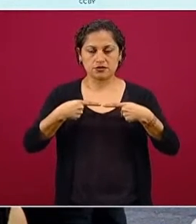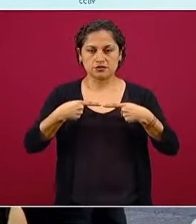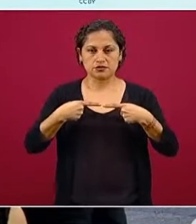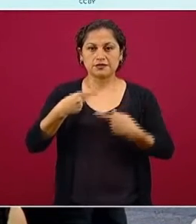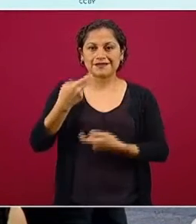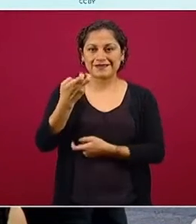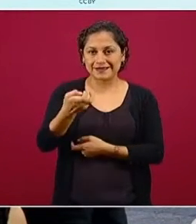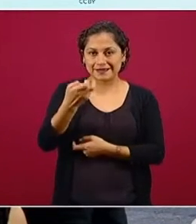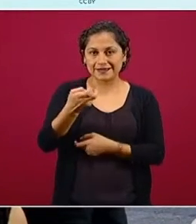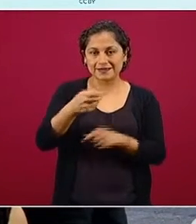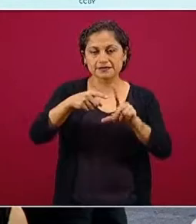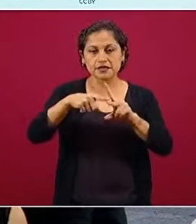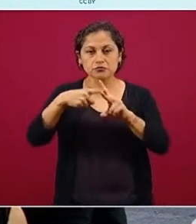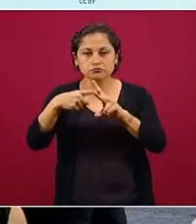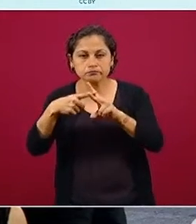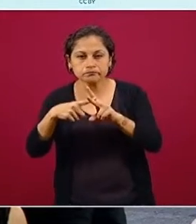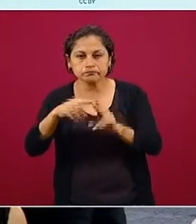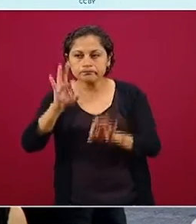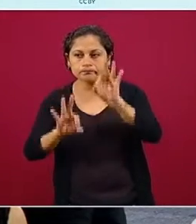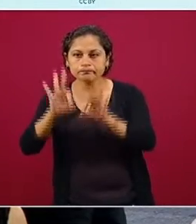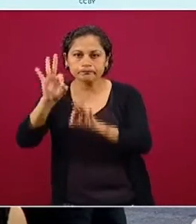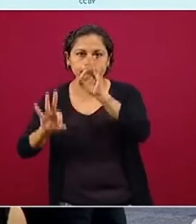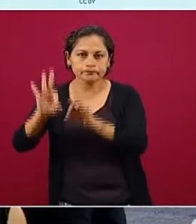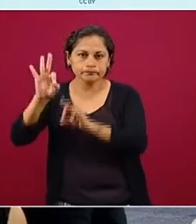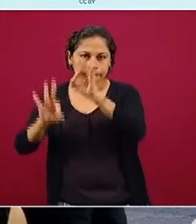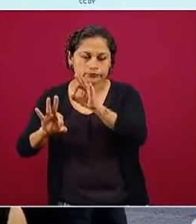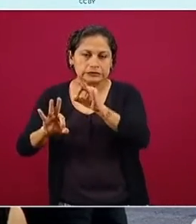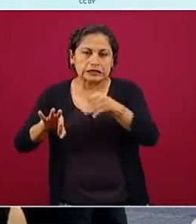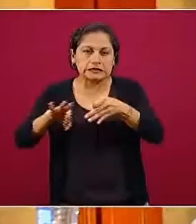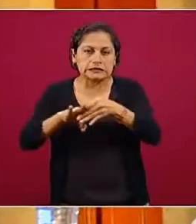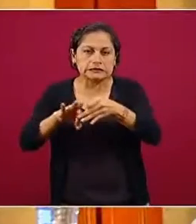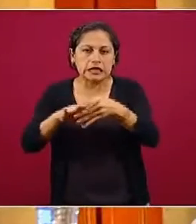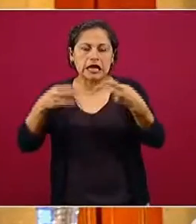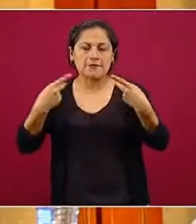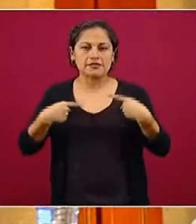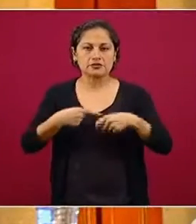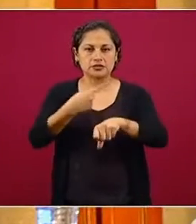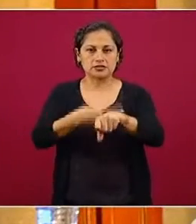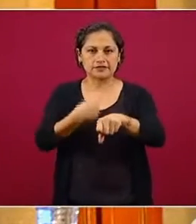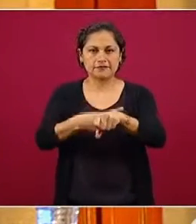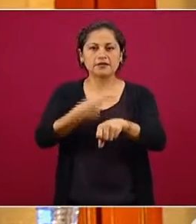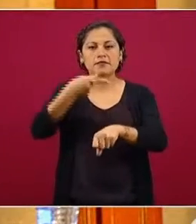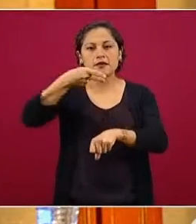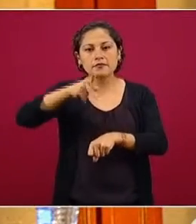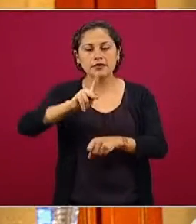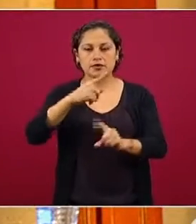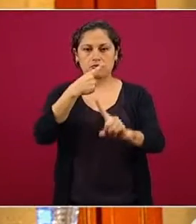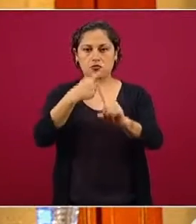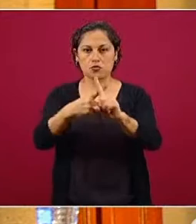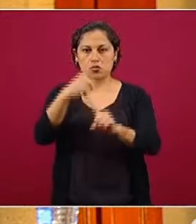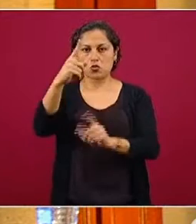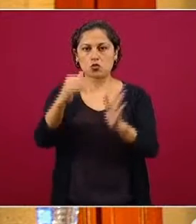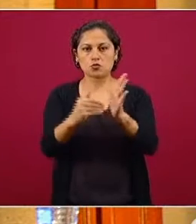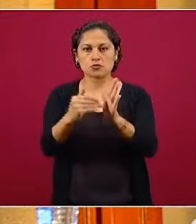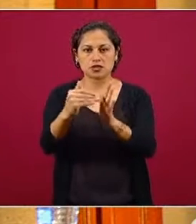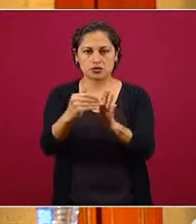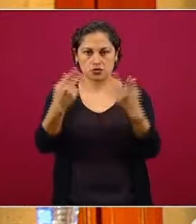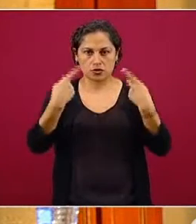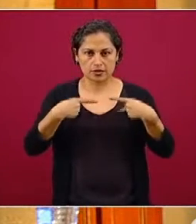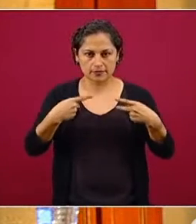incidencia por millón de habitantes. ¿Por qué es importante eso? Porque no se puede comparar válidamente, ustedes lo saben muy bien, poblaciones